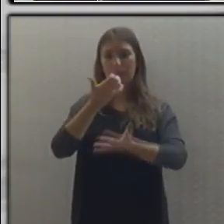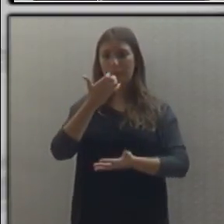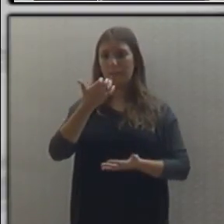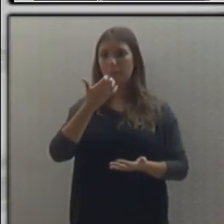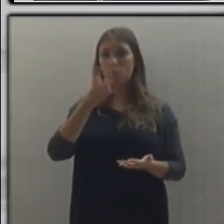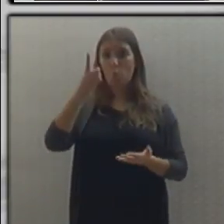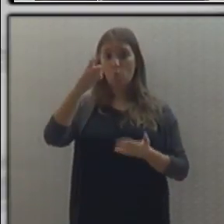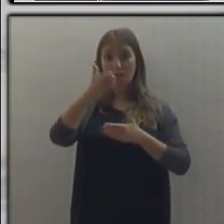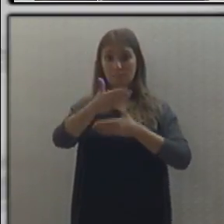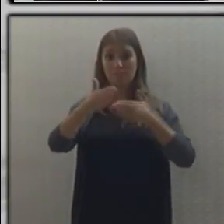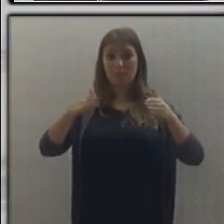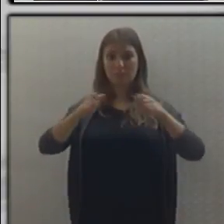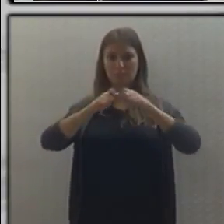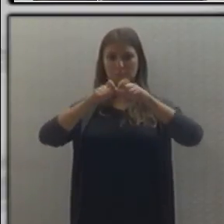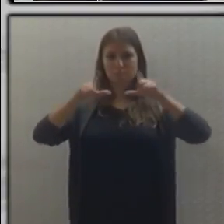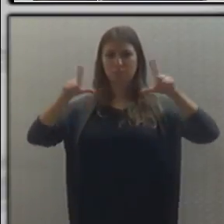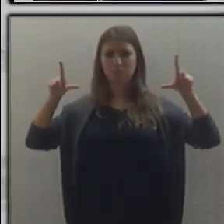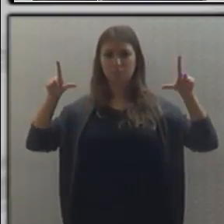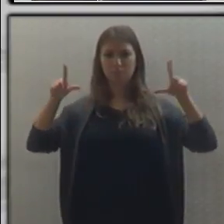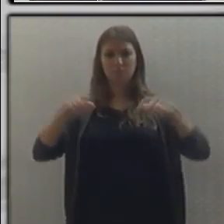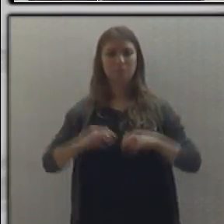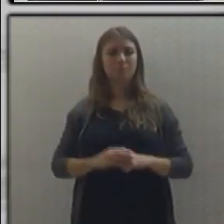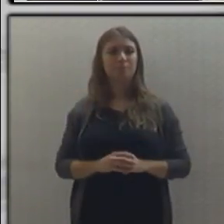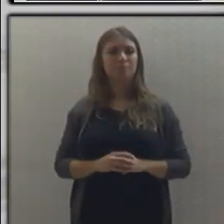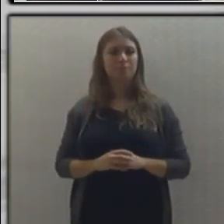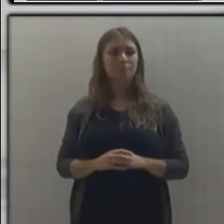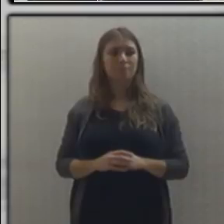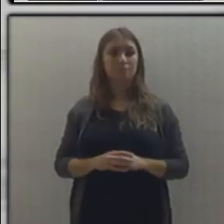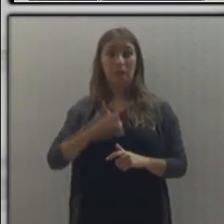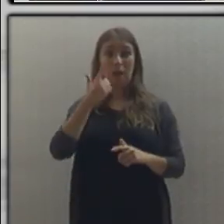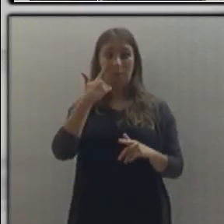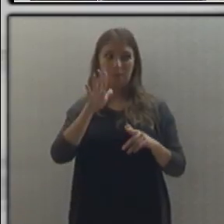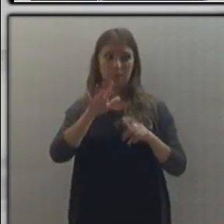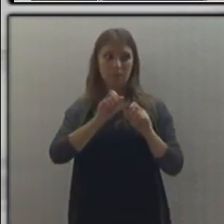a una de las viviendas, sí lo hace.